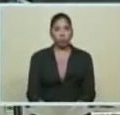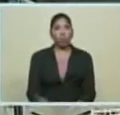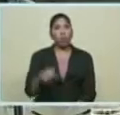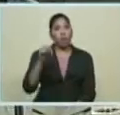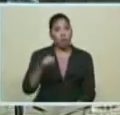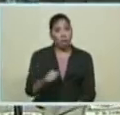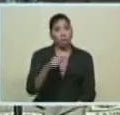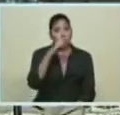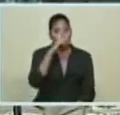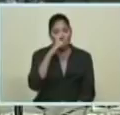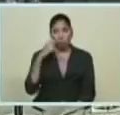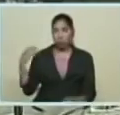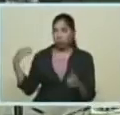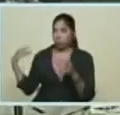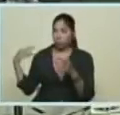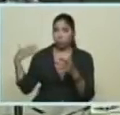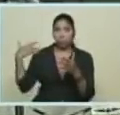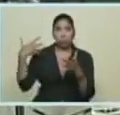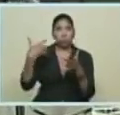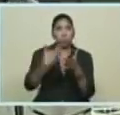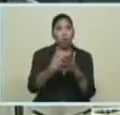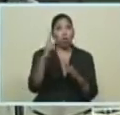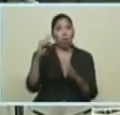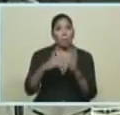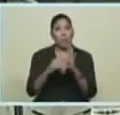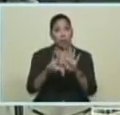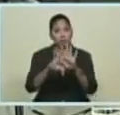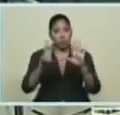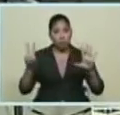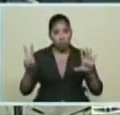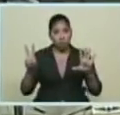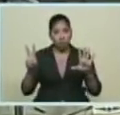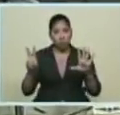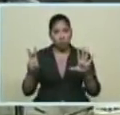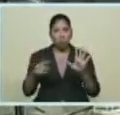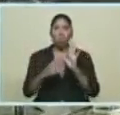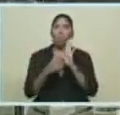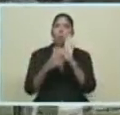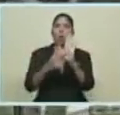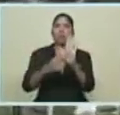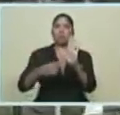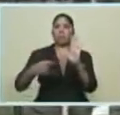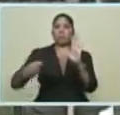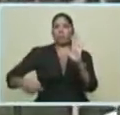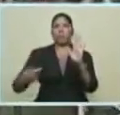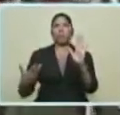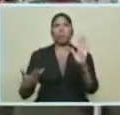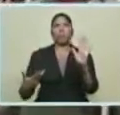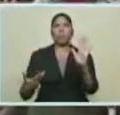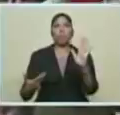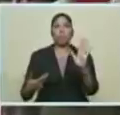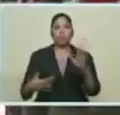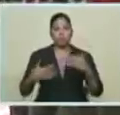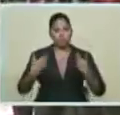año 2017 ha demostrado para qué está hecha,